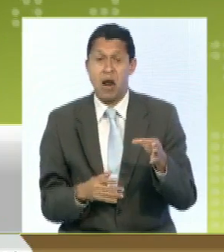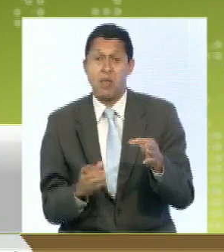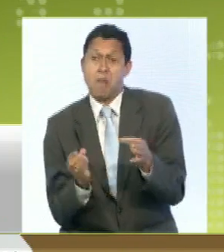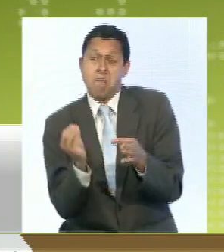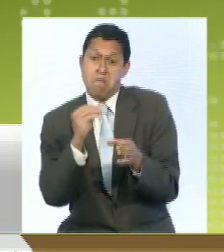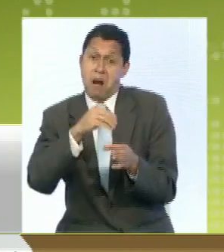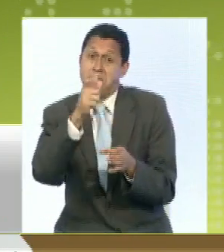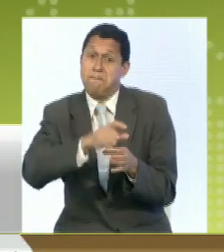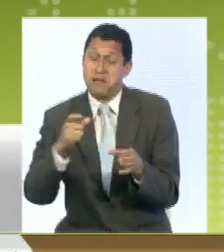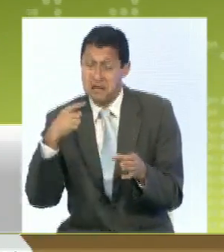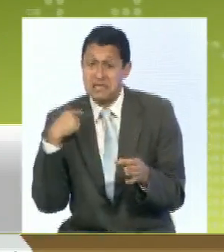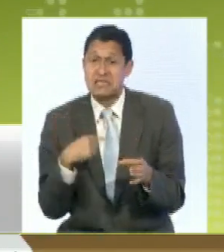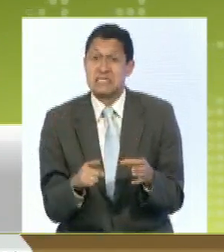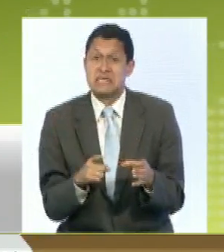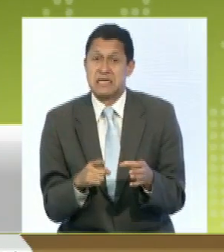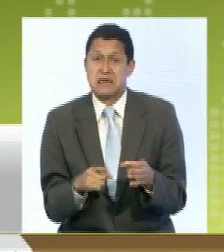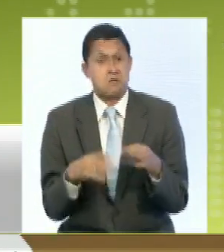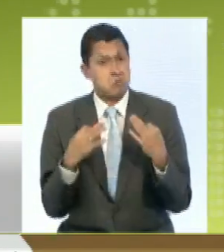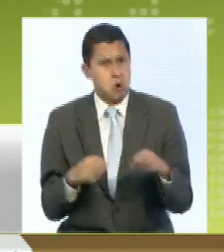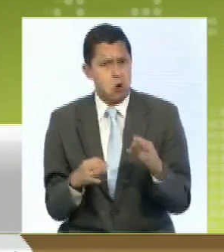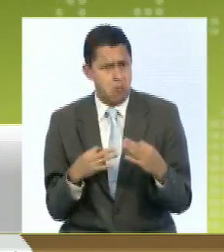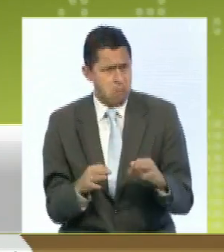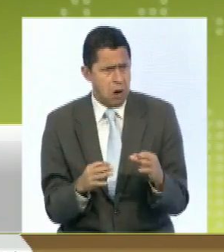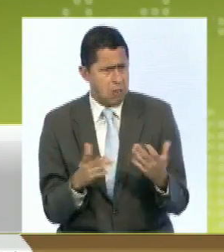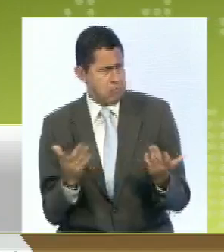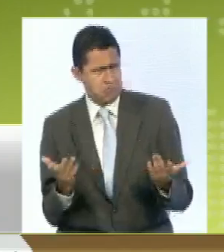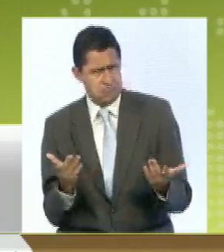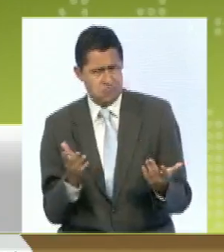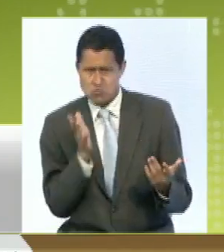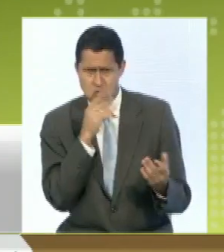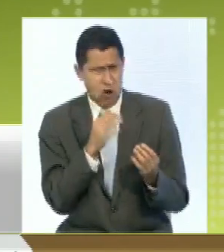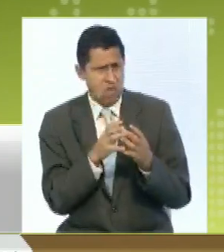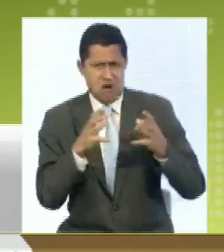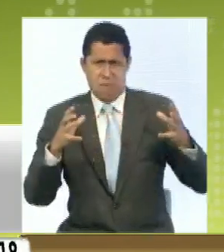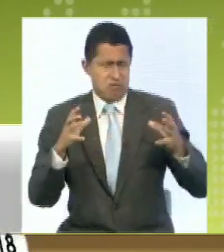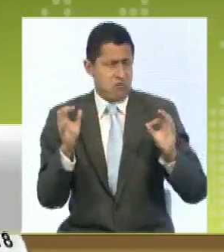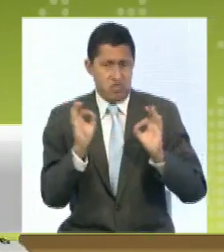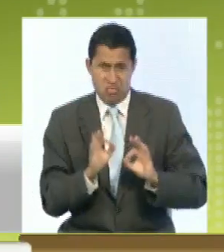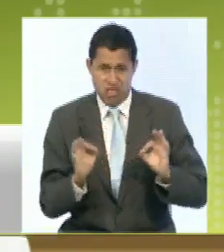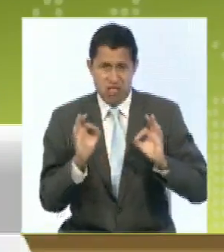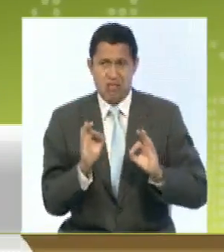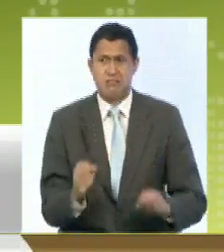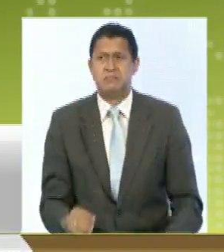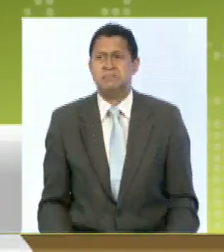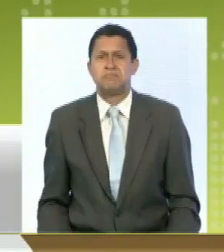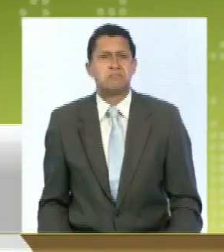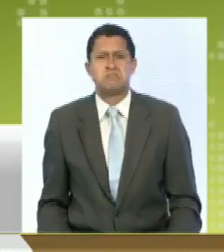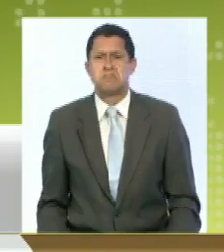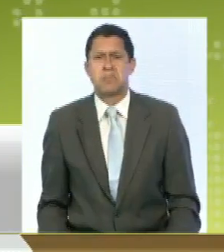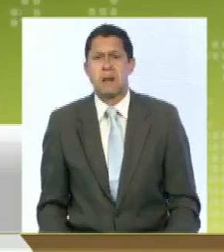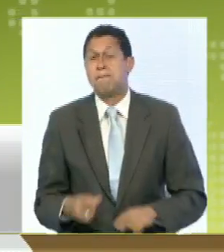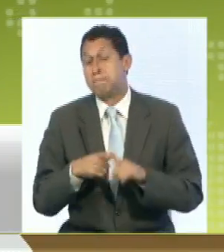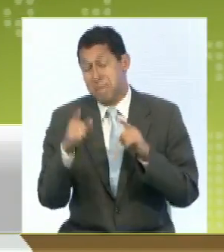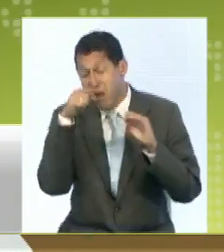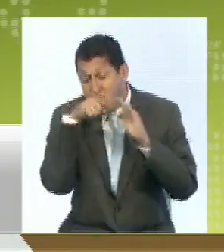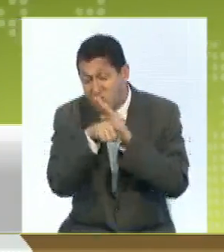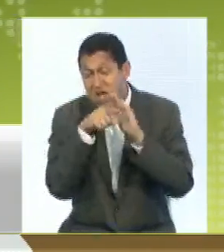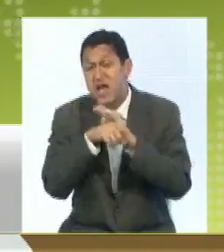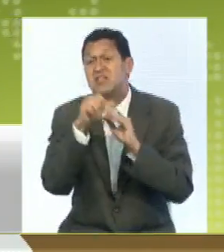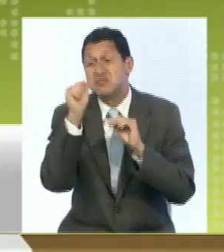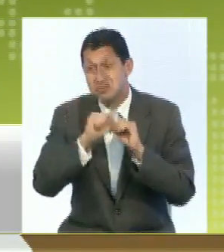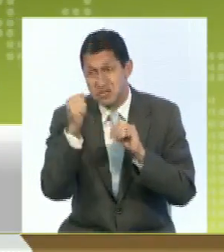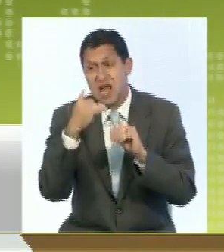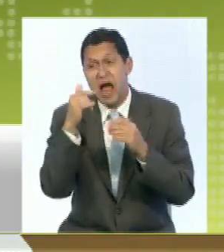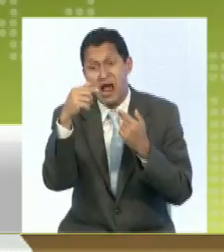hay pacientes que tienen varicocele que el plexo está normal pero mayor inflamación no va a recrecer los testículos no no no no pero dentro del testículo también hay